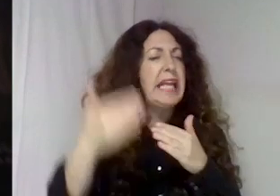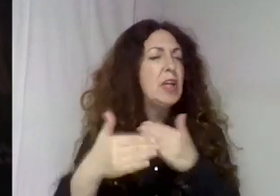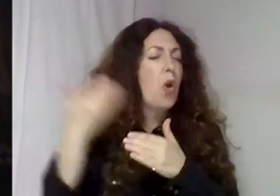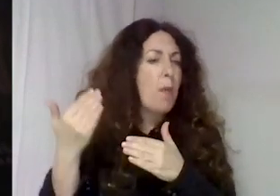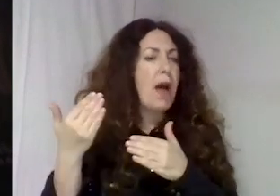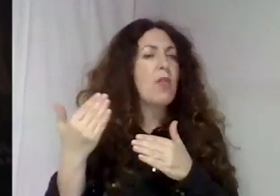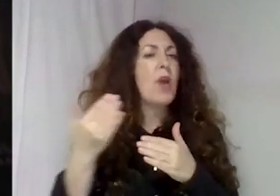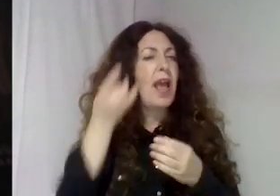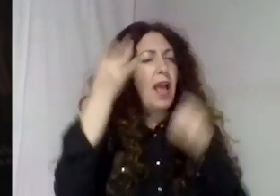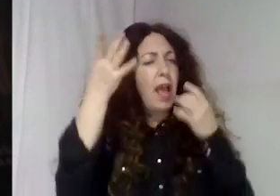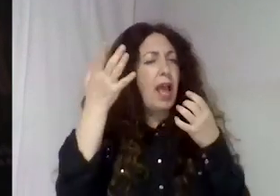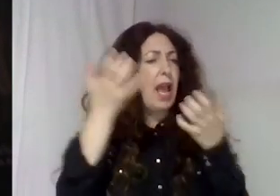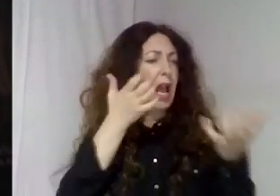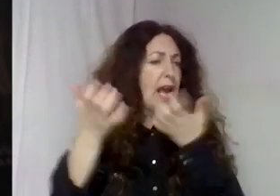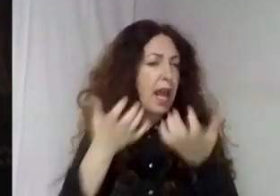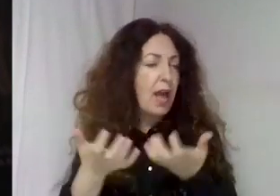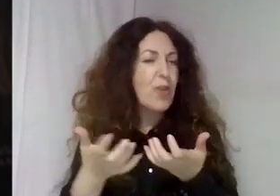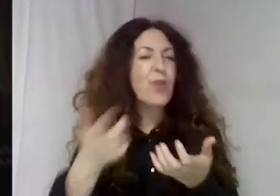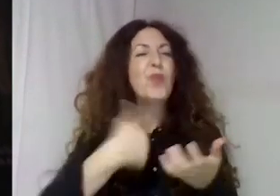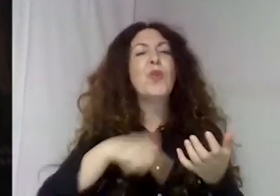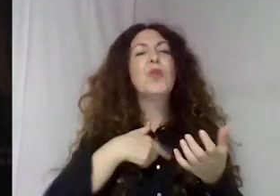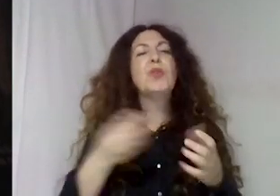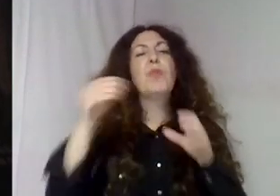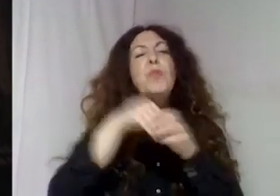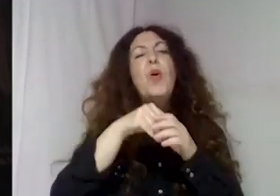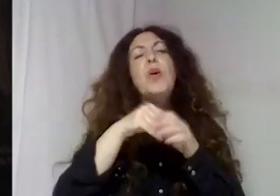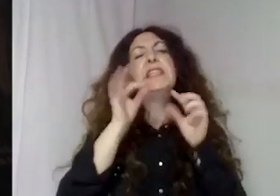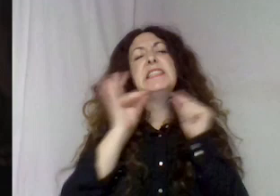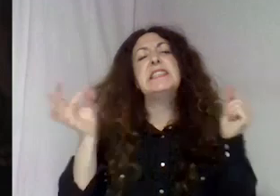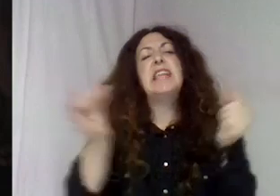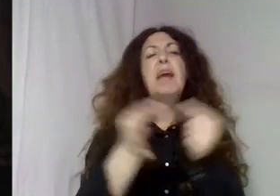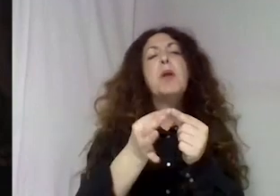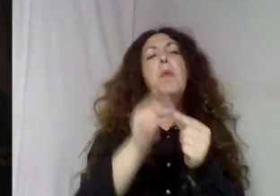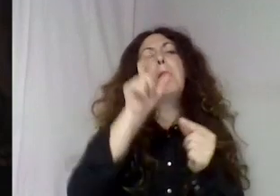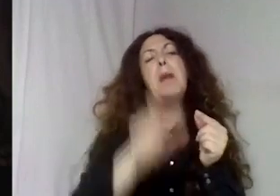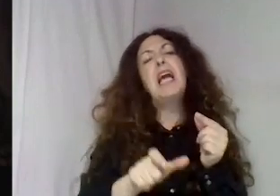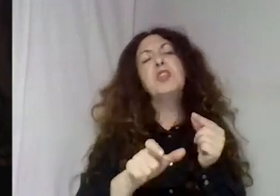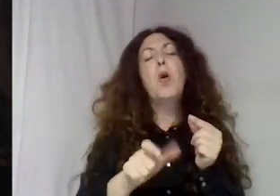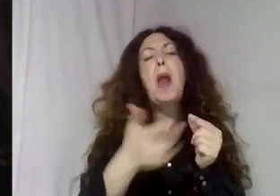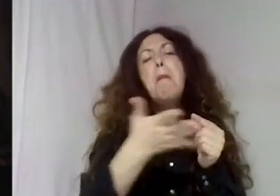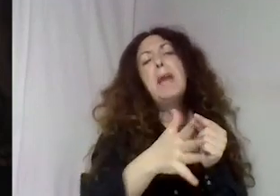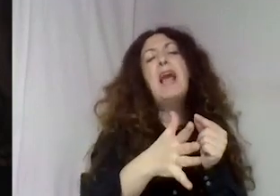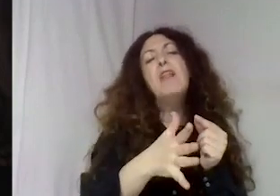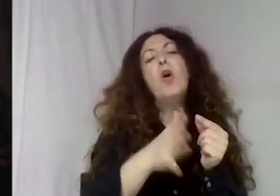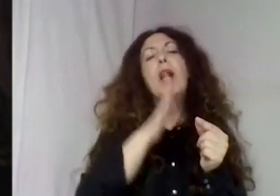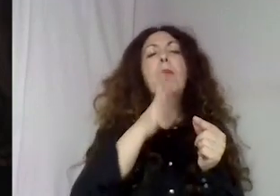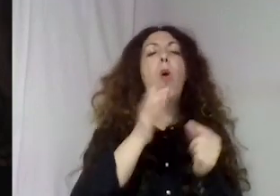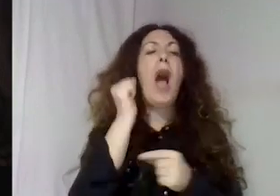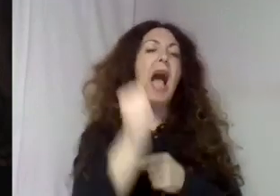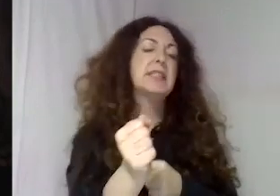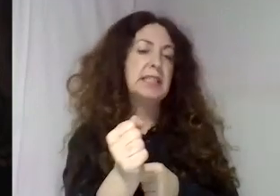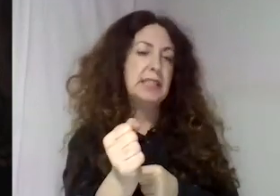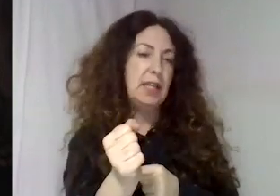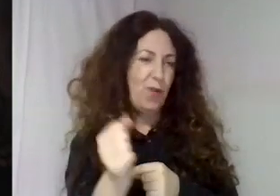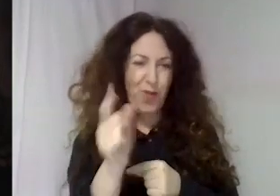del puritanismo que se ha instalado en la sociedad internacional en torno